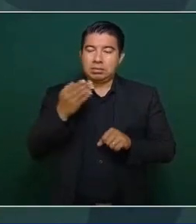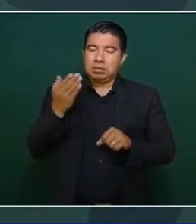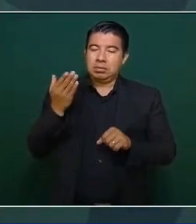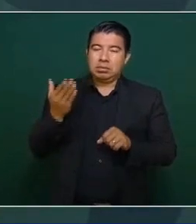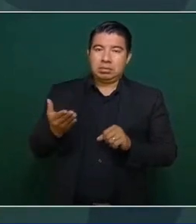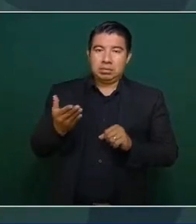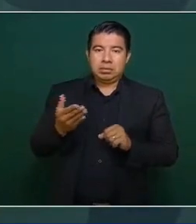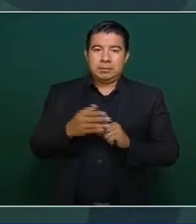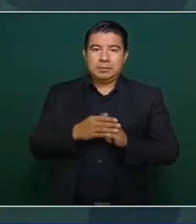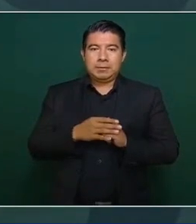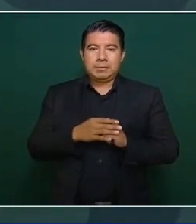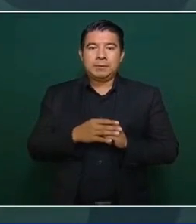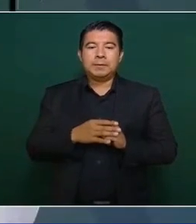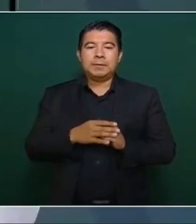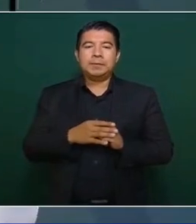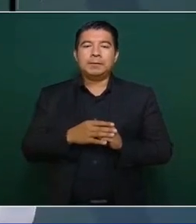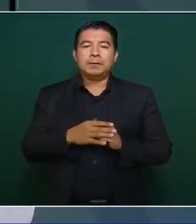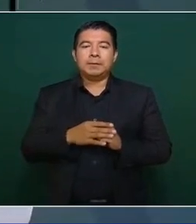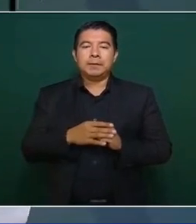Tabasco